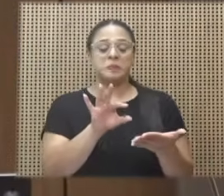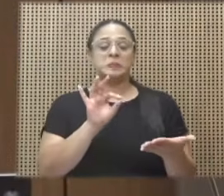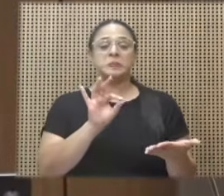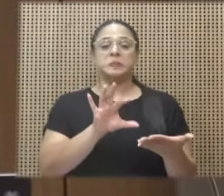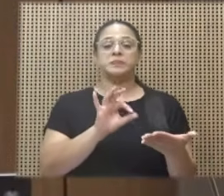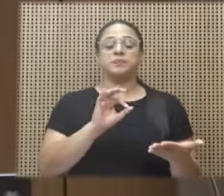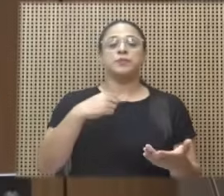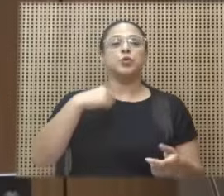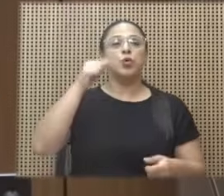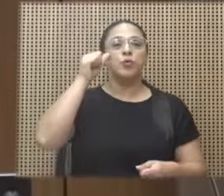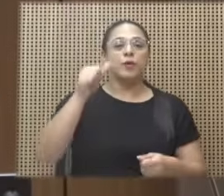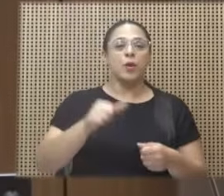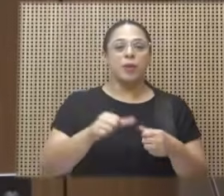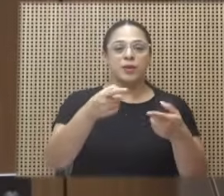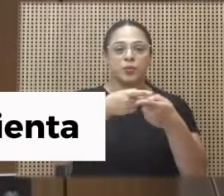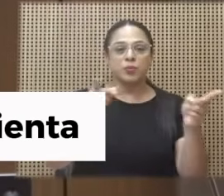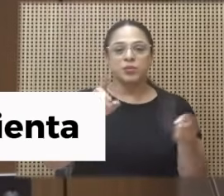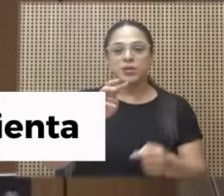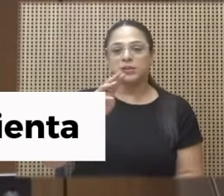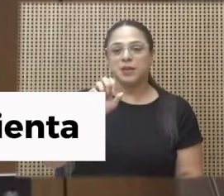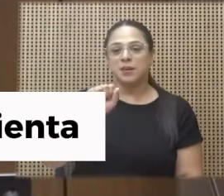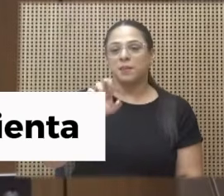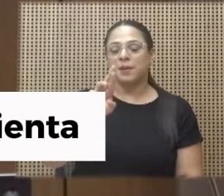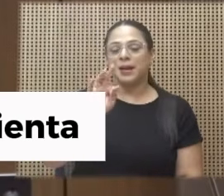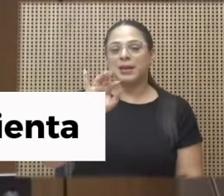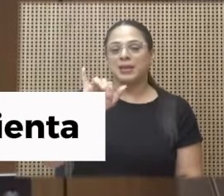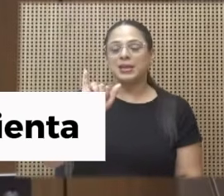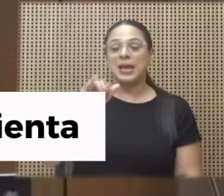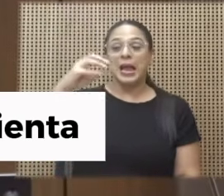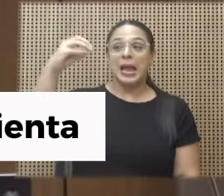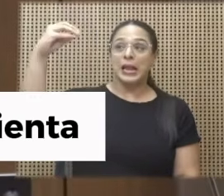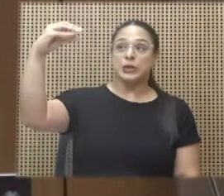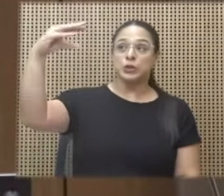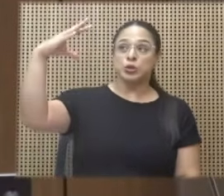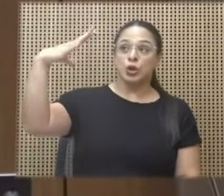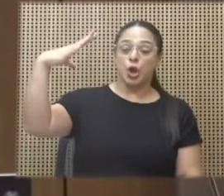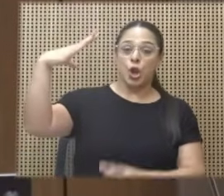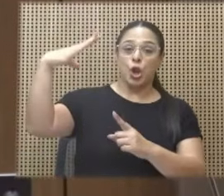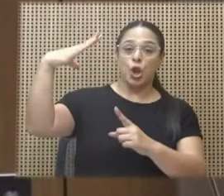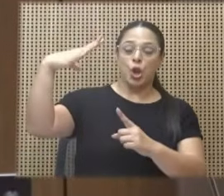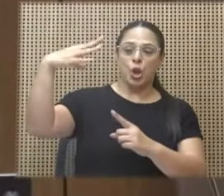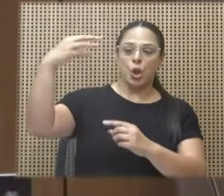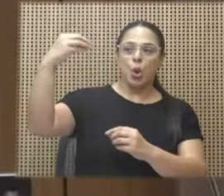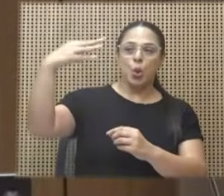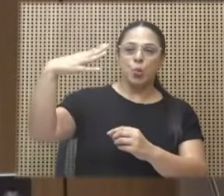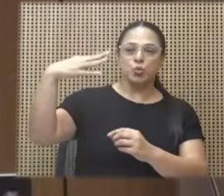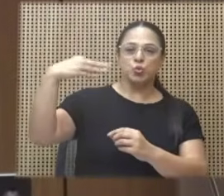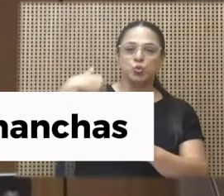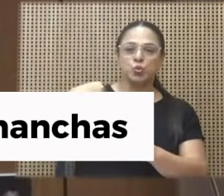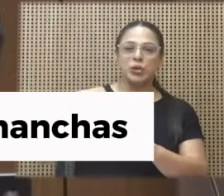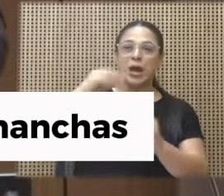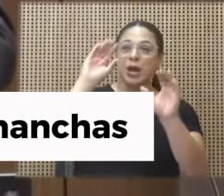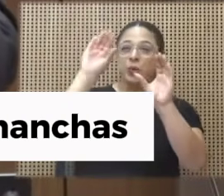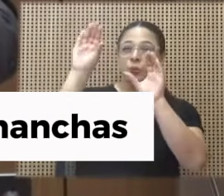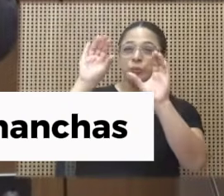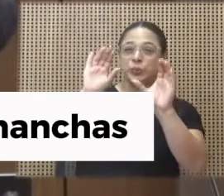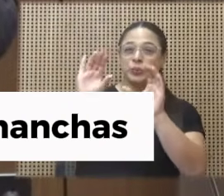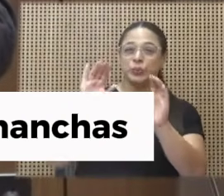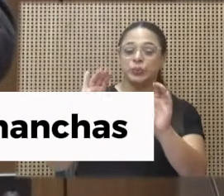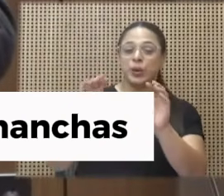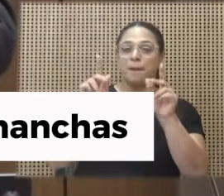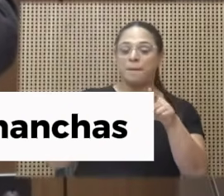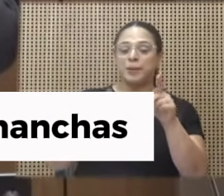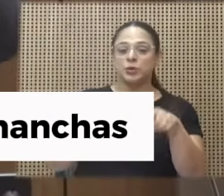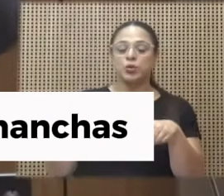a Martí: el sol quema con la misma luz con que calienta, el sol tiene manchas, los